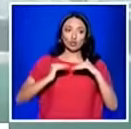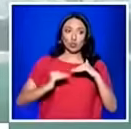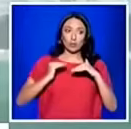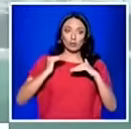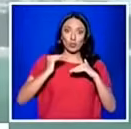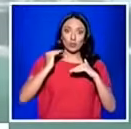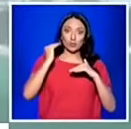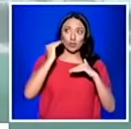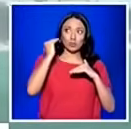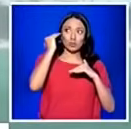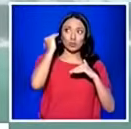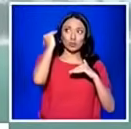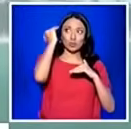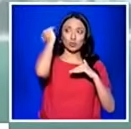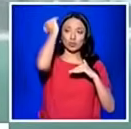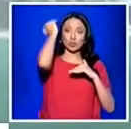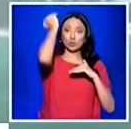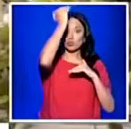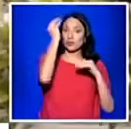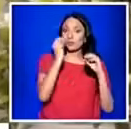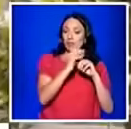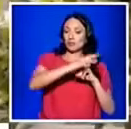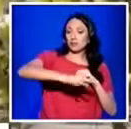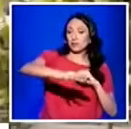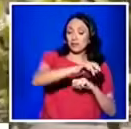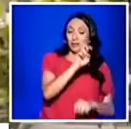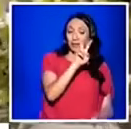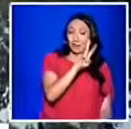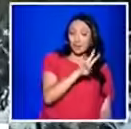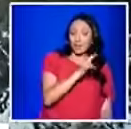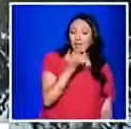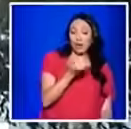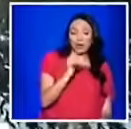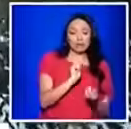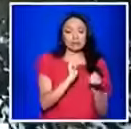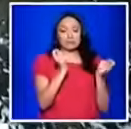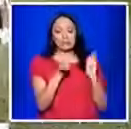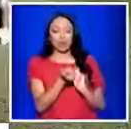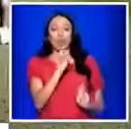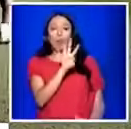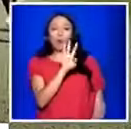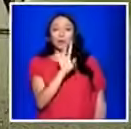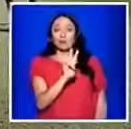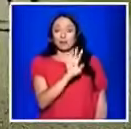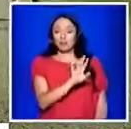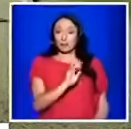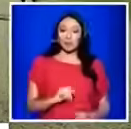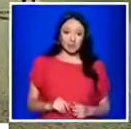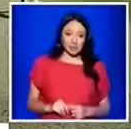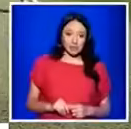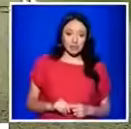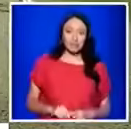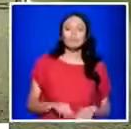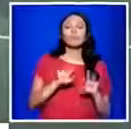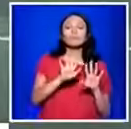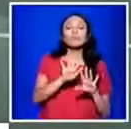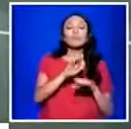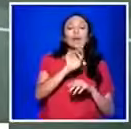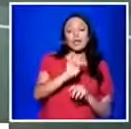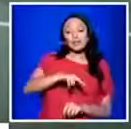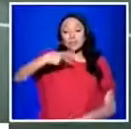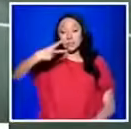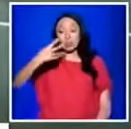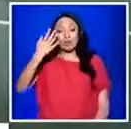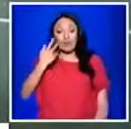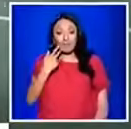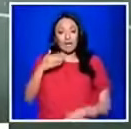aumentar paulatinamente en todo el estado de 27 a más de 47 grados. En la segunda jornada, Ecuador se enfrenta a Jamaica en